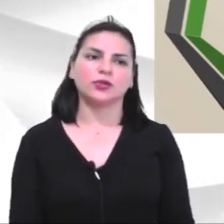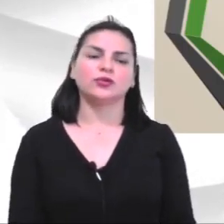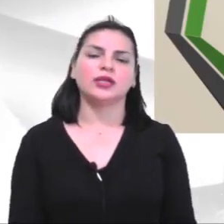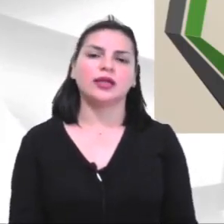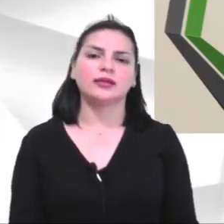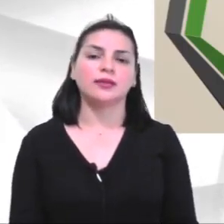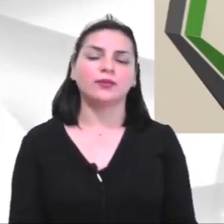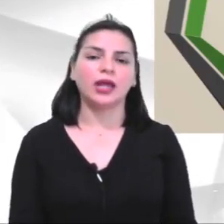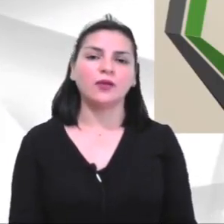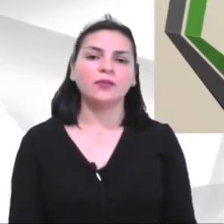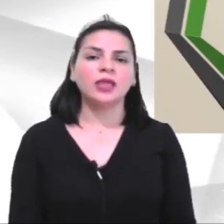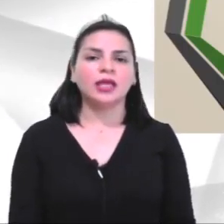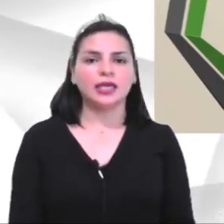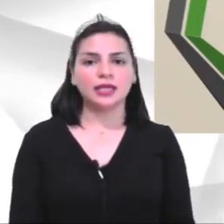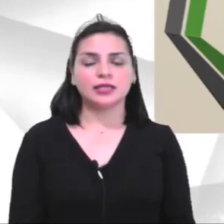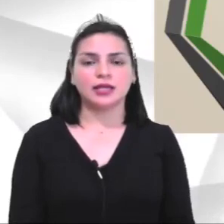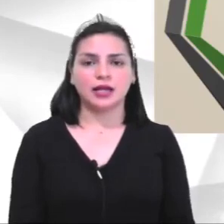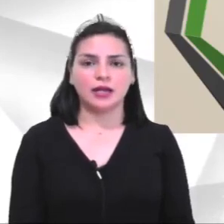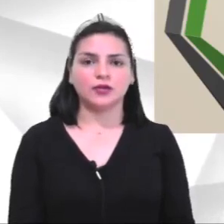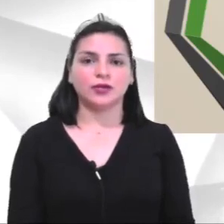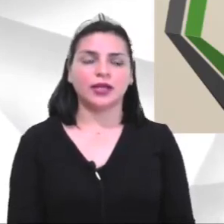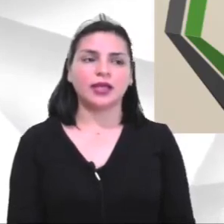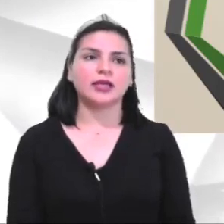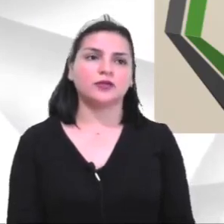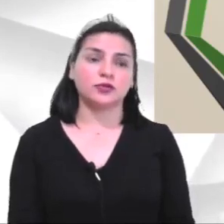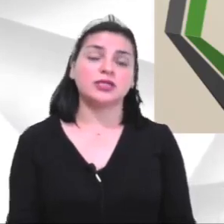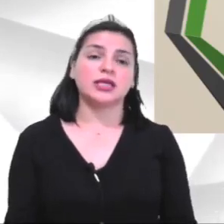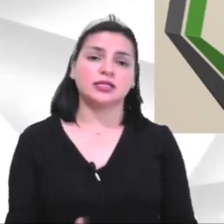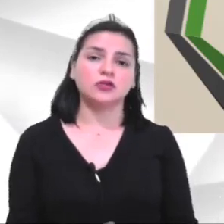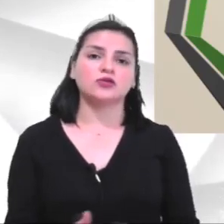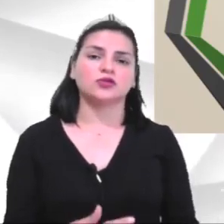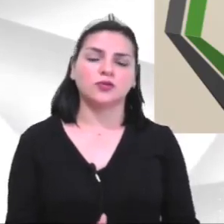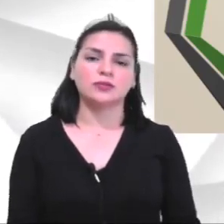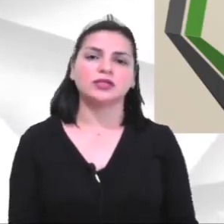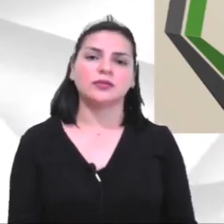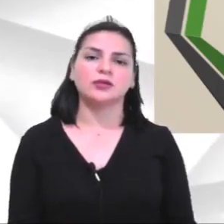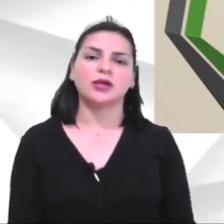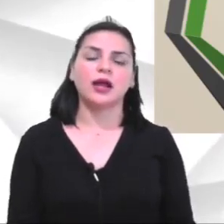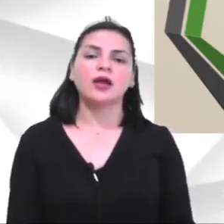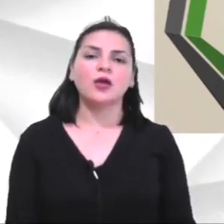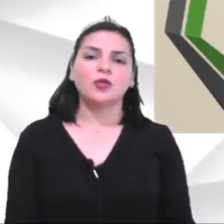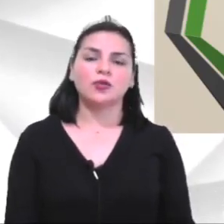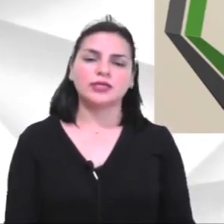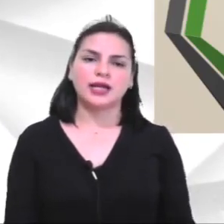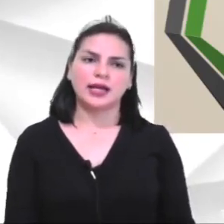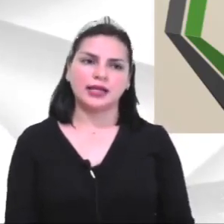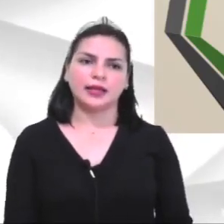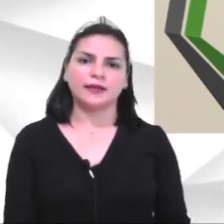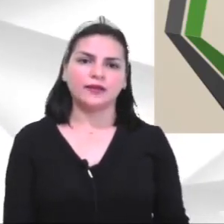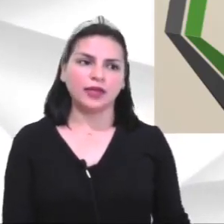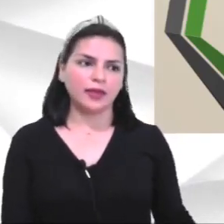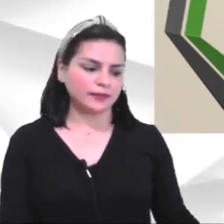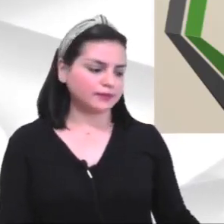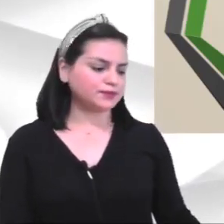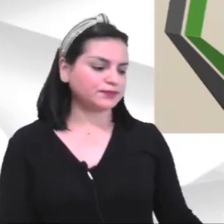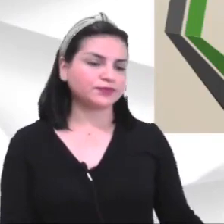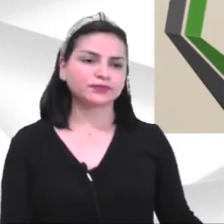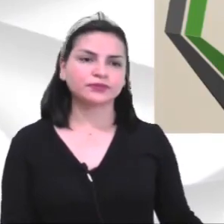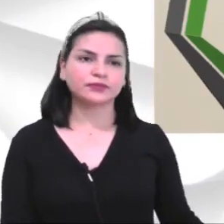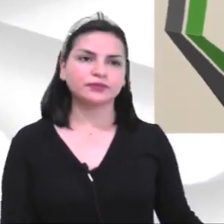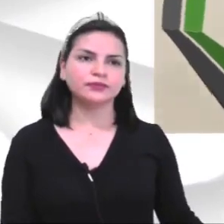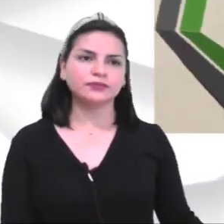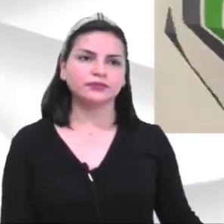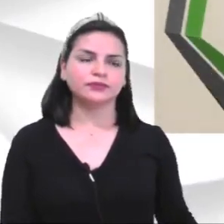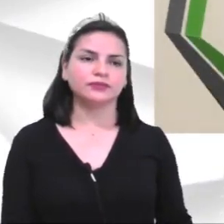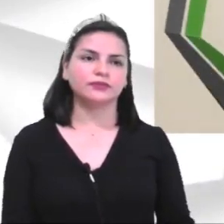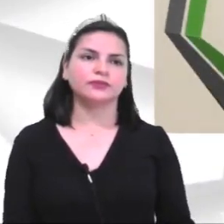mejores oportunidades de empleo y de salario, ¿verdad? Y entonces así nosotros vamos a mejorar nuestra calidad de vida.